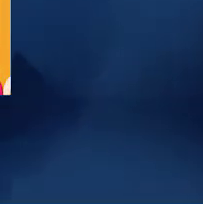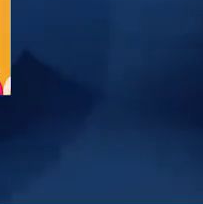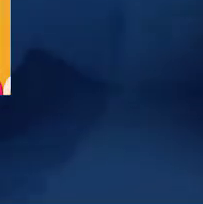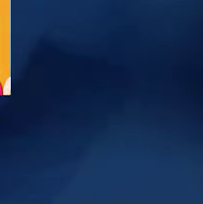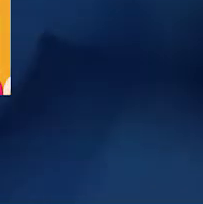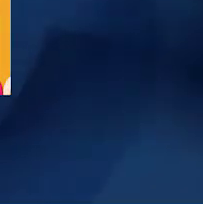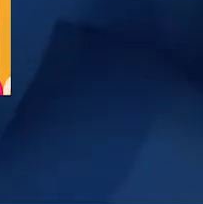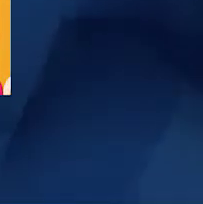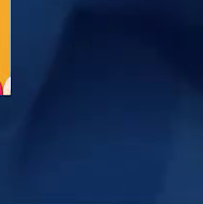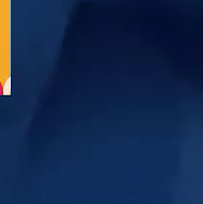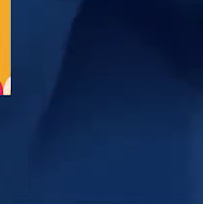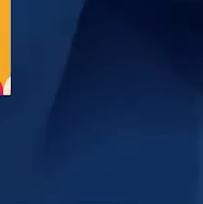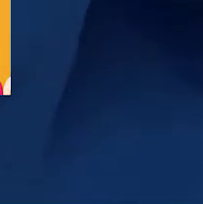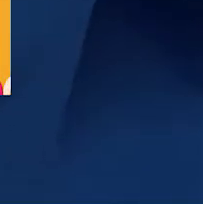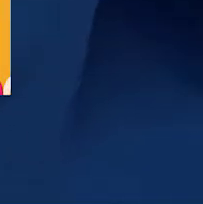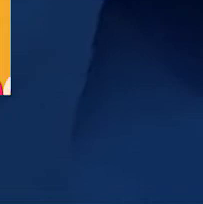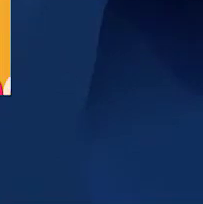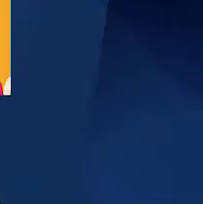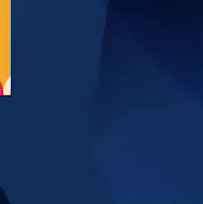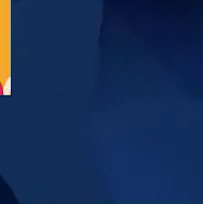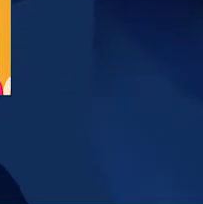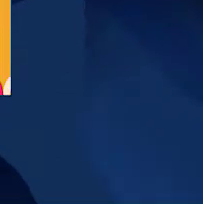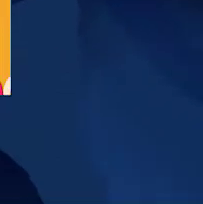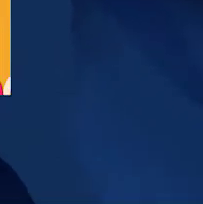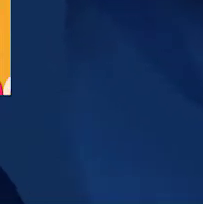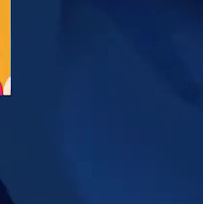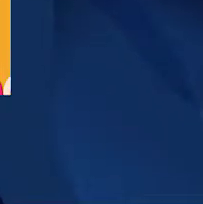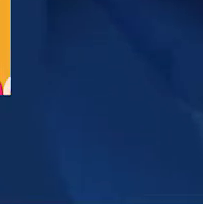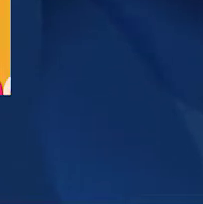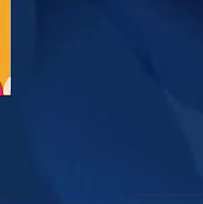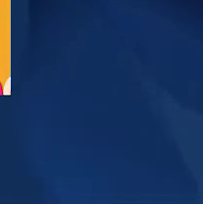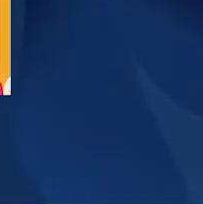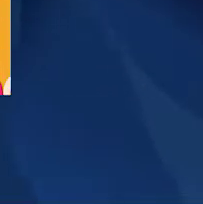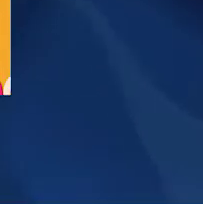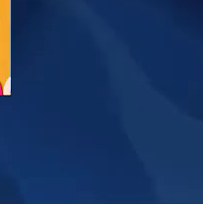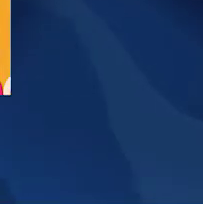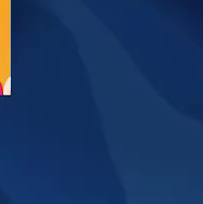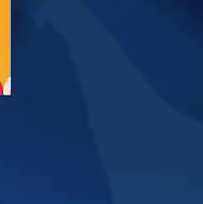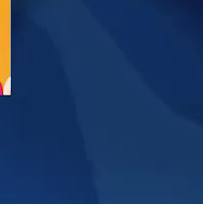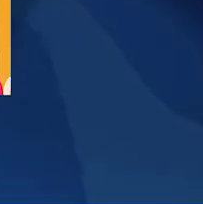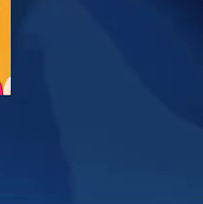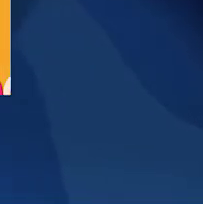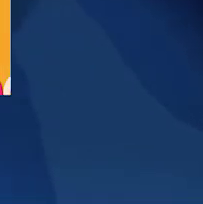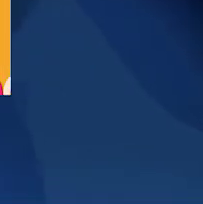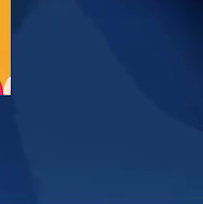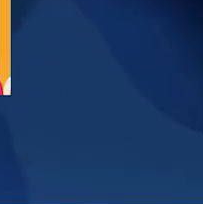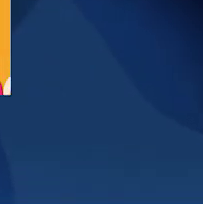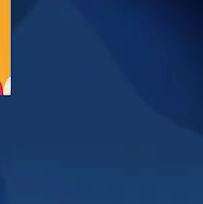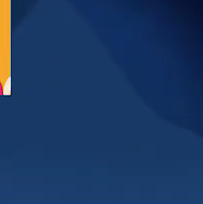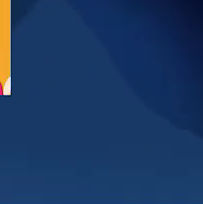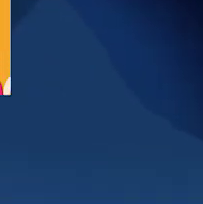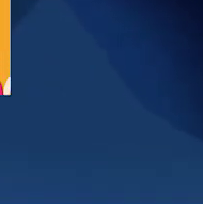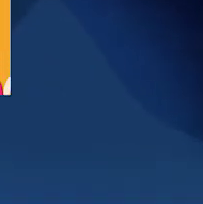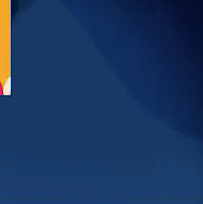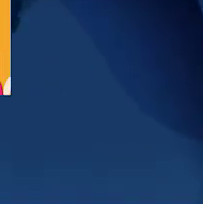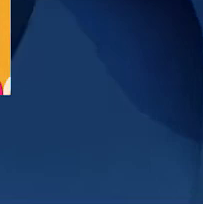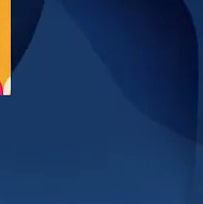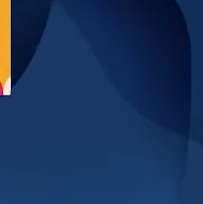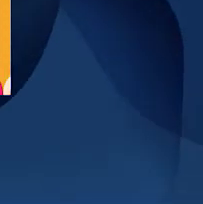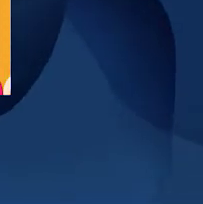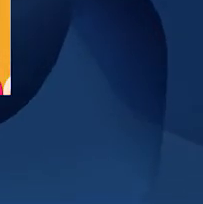Acertijos, adivinanzas y muchos juegos de destreza. Mi mente ya no tenía más paciencia, tenía que leer muchos libros de